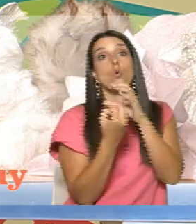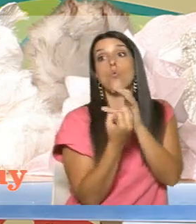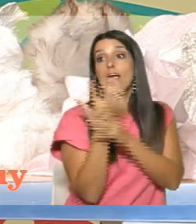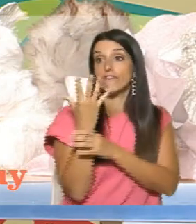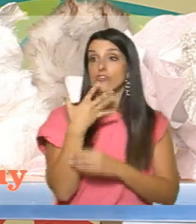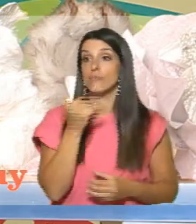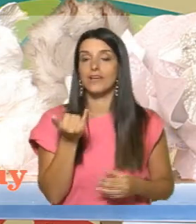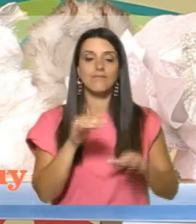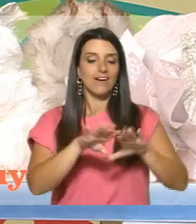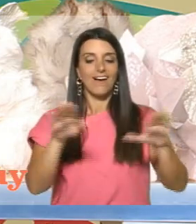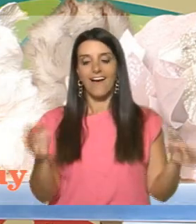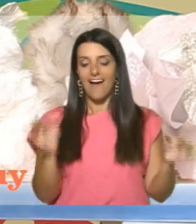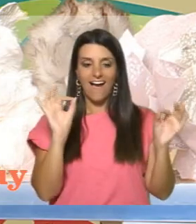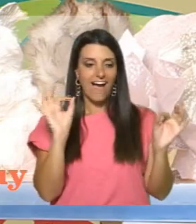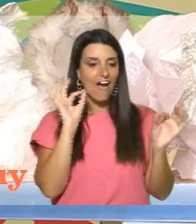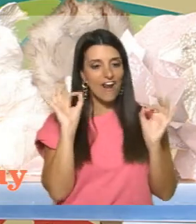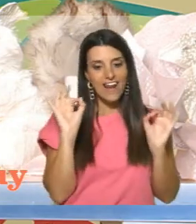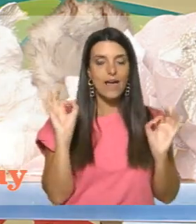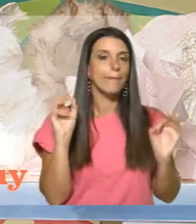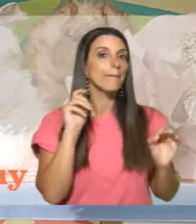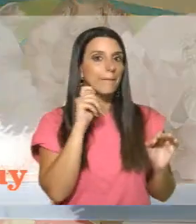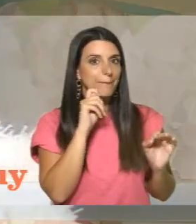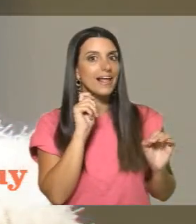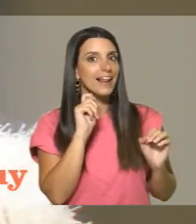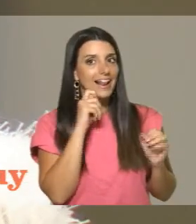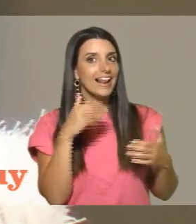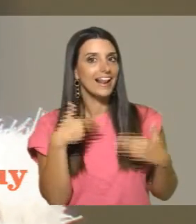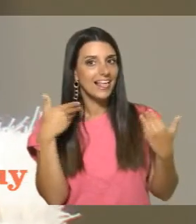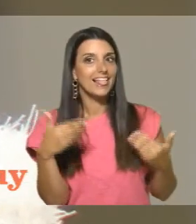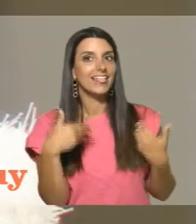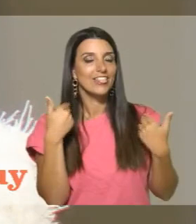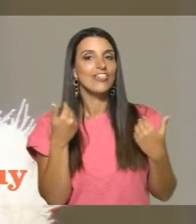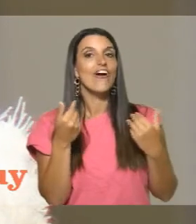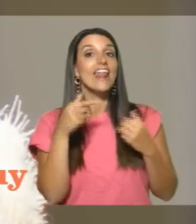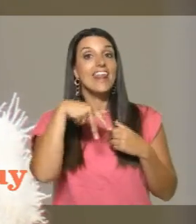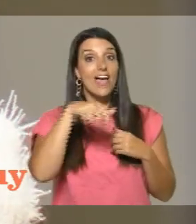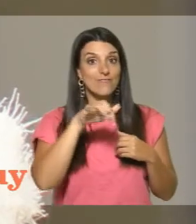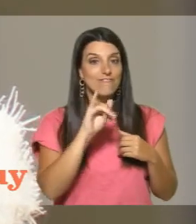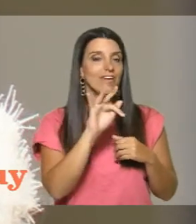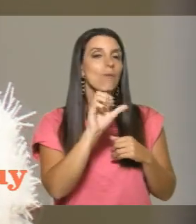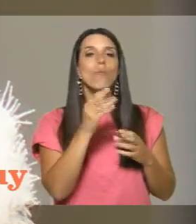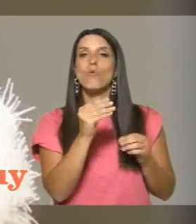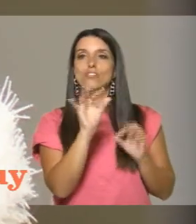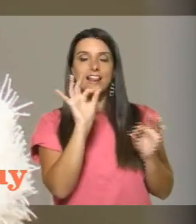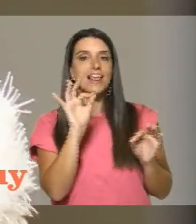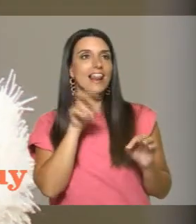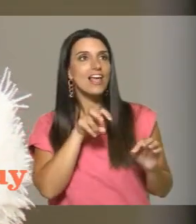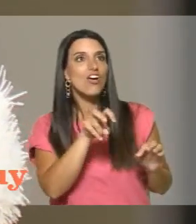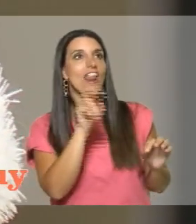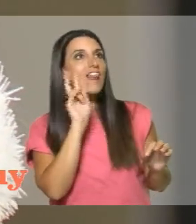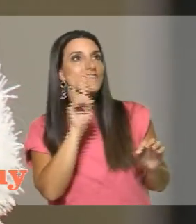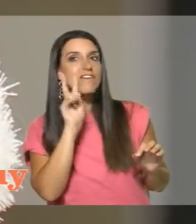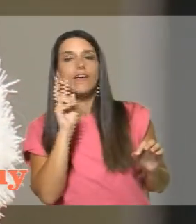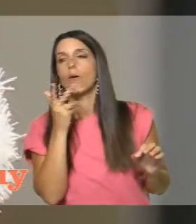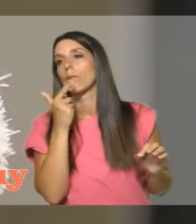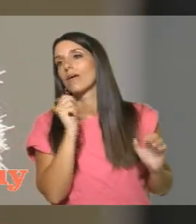Darse ese momento también es muy lindo. Bueno, Navife tienen muchas opciones para que puedas ir, recorrer, porque además es todo un